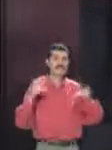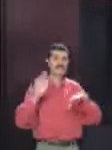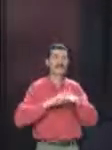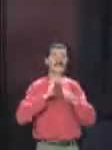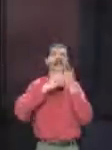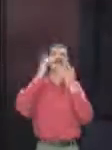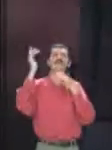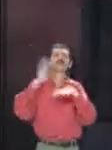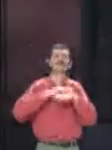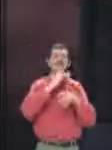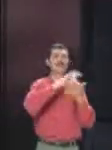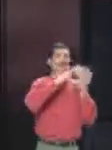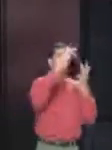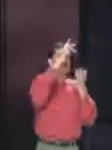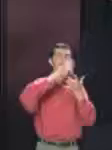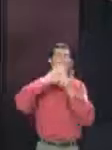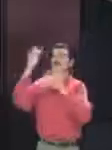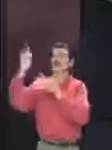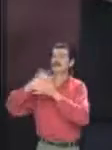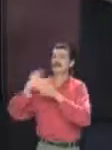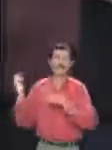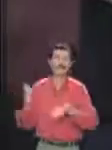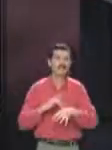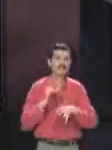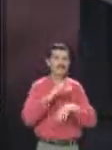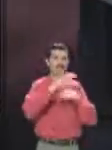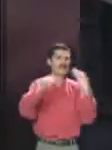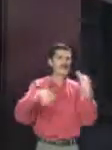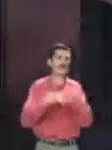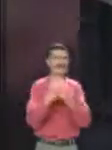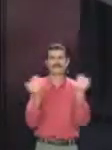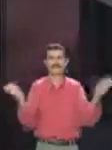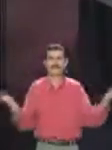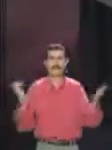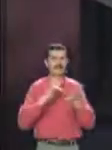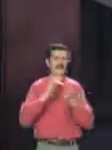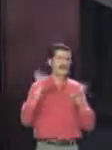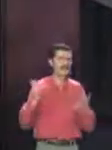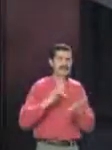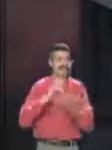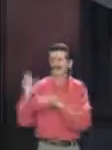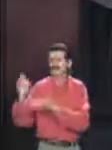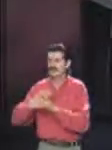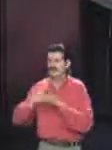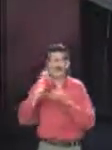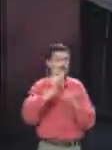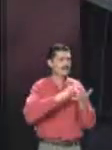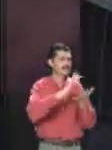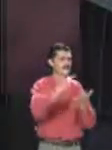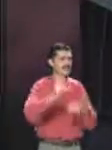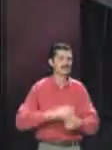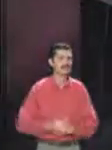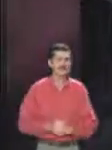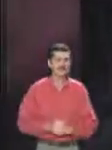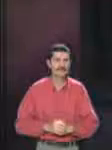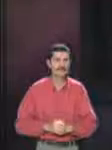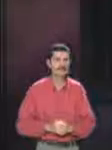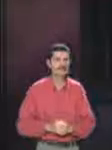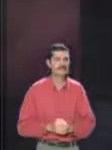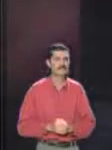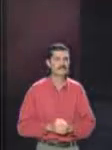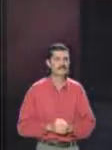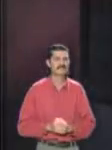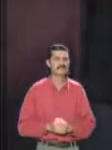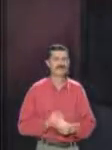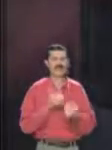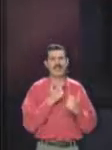mágicos, Paulina, gracias, Jonathan, gracias a la Eco, Noemí, todos los demás, Pablo, Brian, ¡muchas gracias!